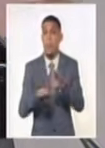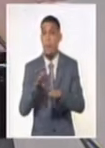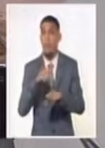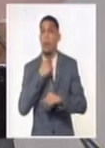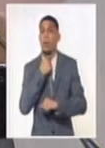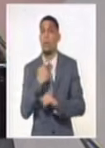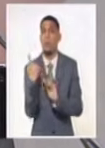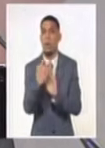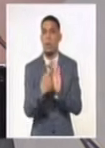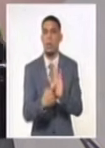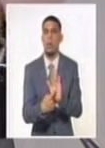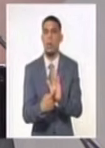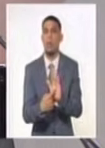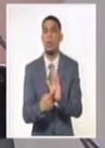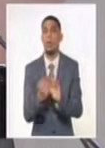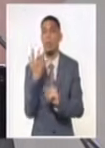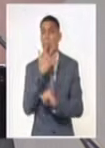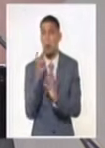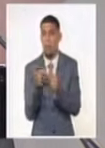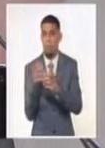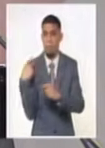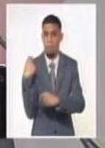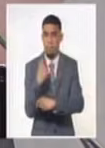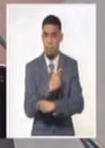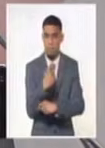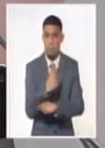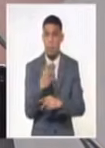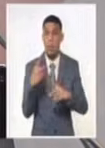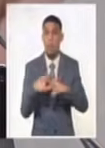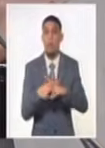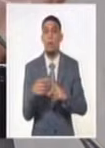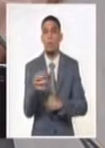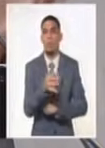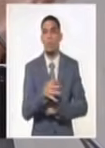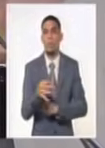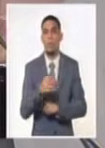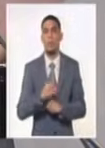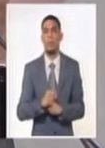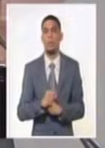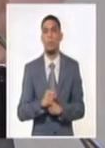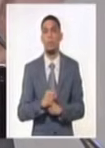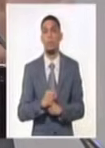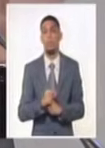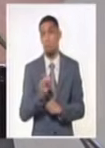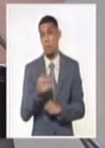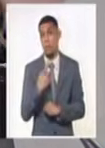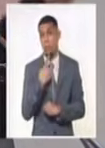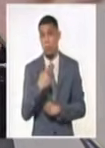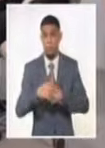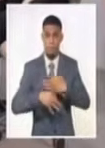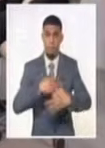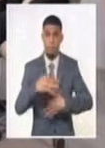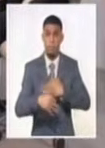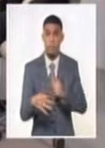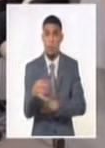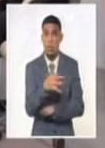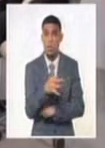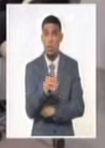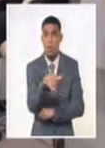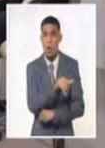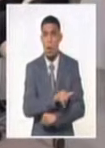del claustro, del estudiante y del territorio, porque todos los territorios no tienen las mismas características. Mencionábamos algunas